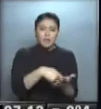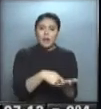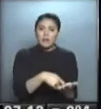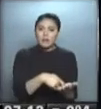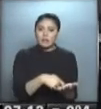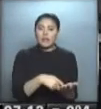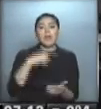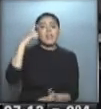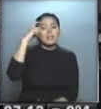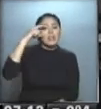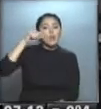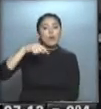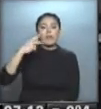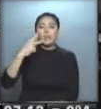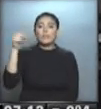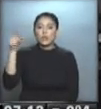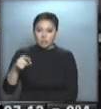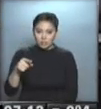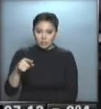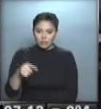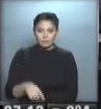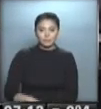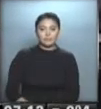el 10,2 por ciento